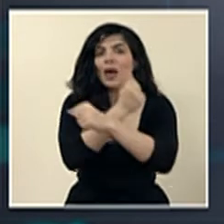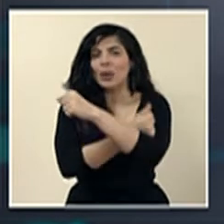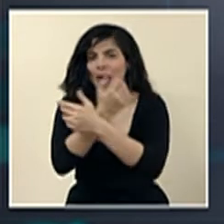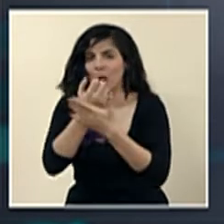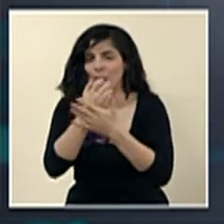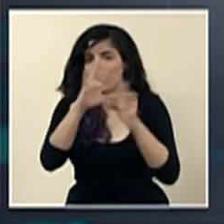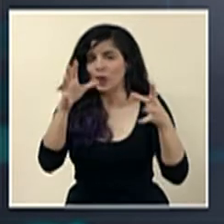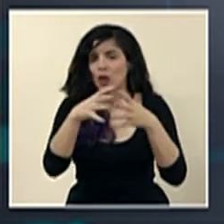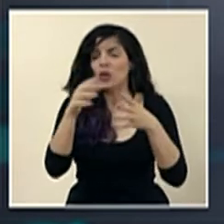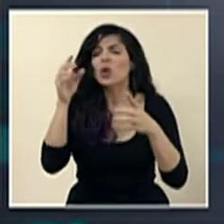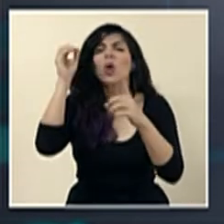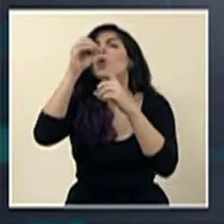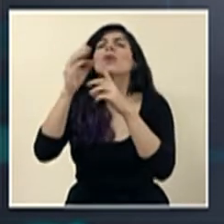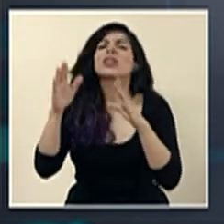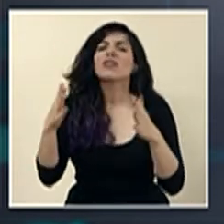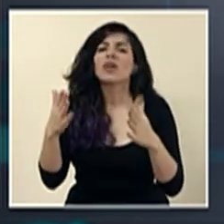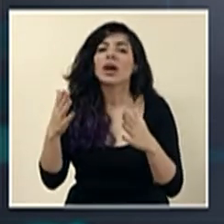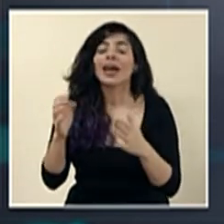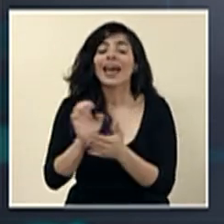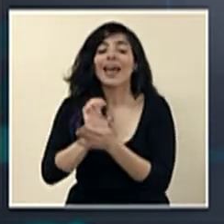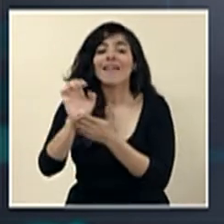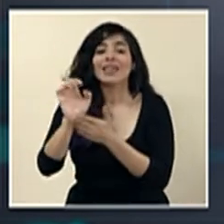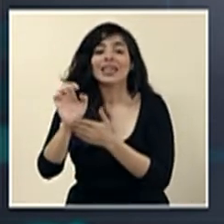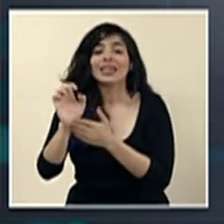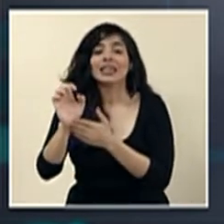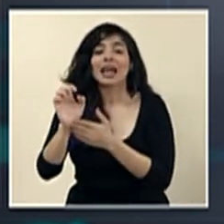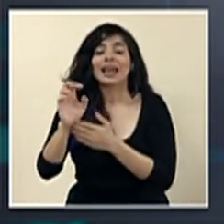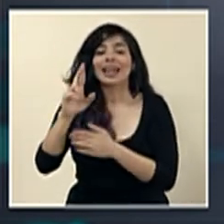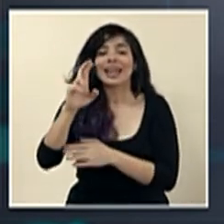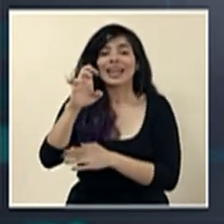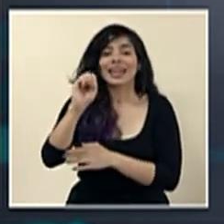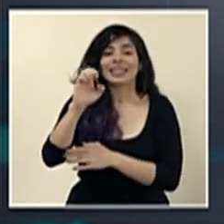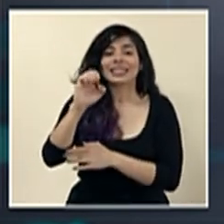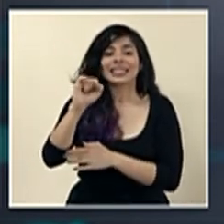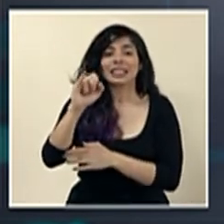económicas, es que evitemos que una recesión profunda, pero